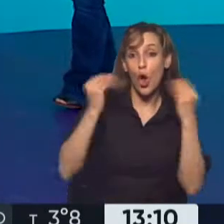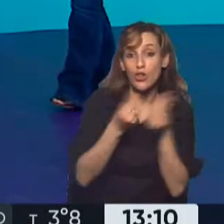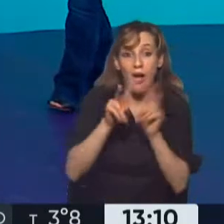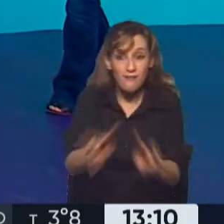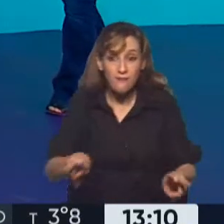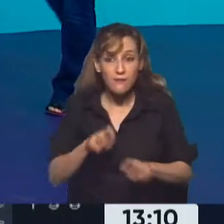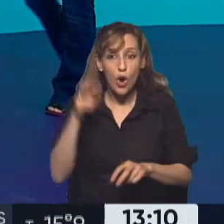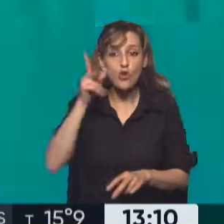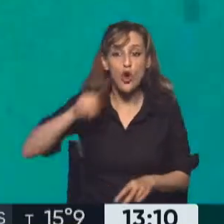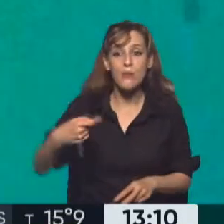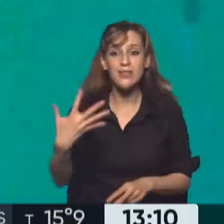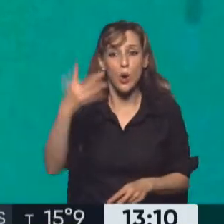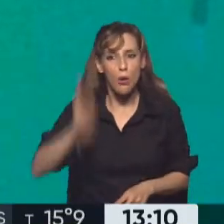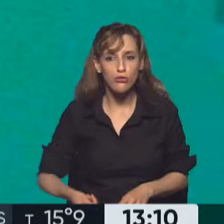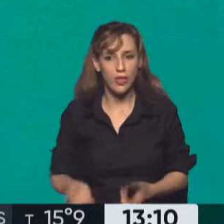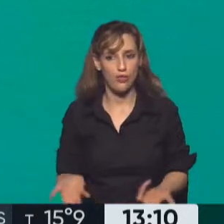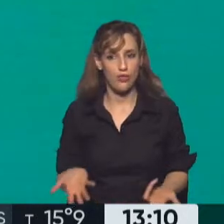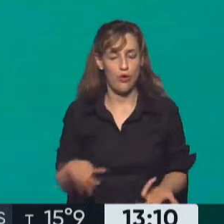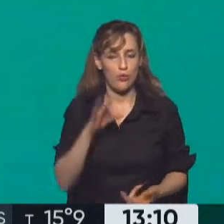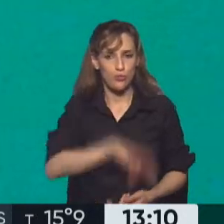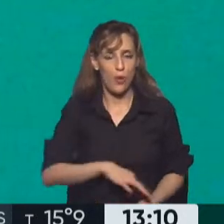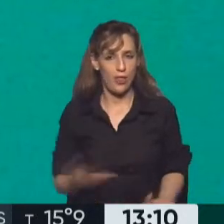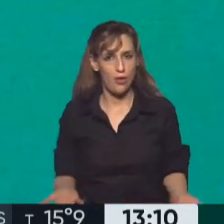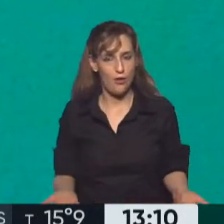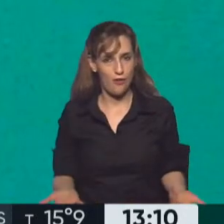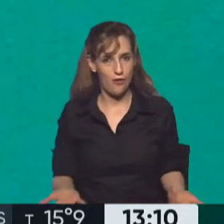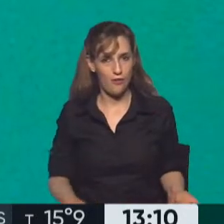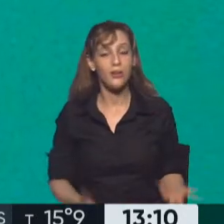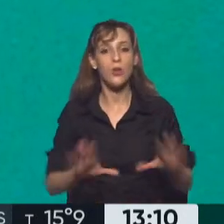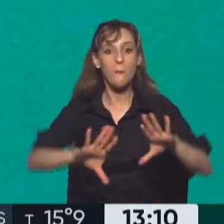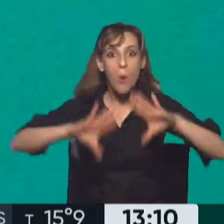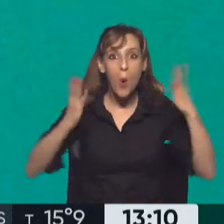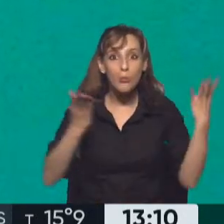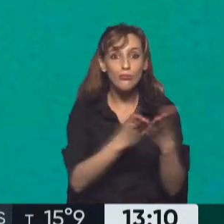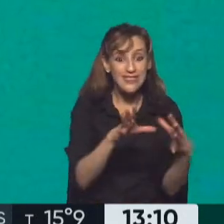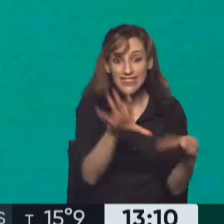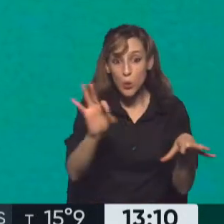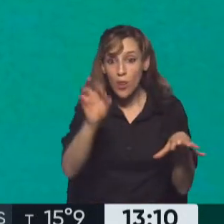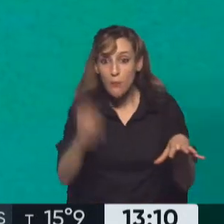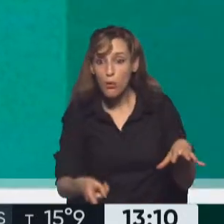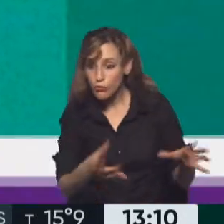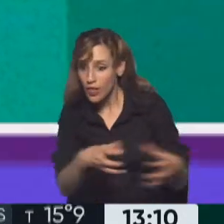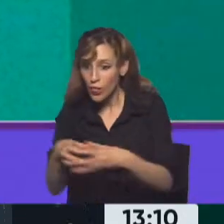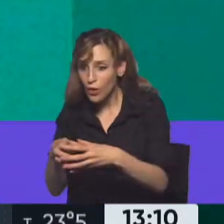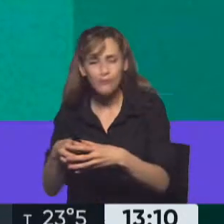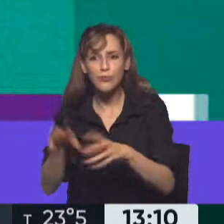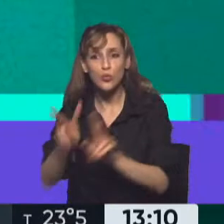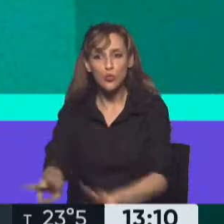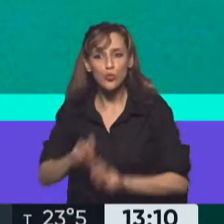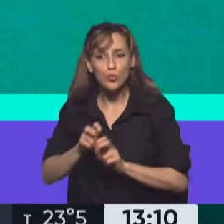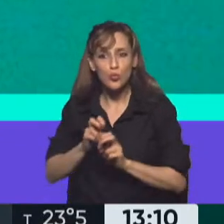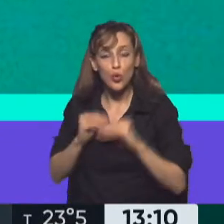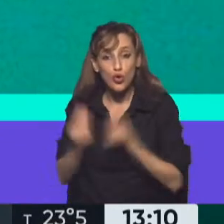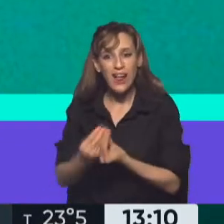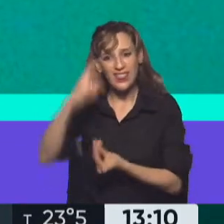8,5% de los ingresos. Al revés, la mitad de la población del mundo se queda solamente con menos del 10% de lo que se